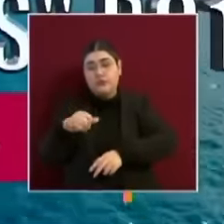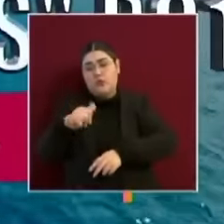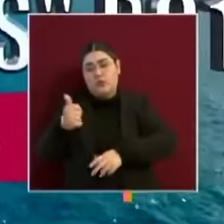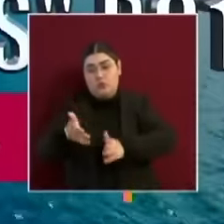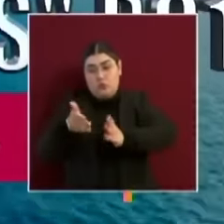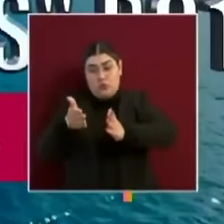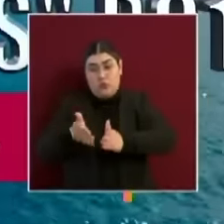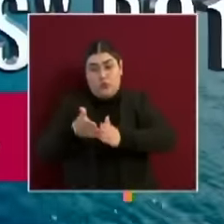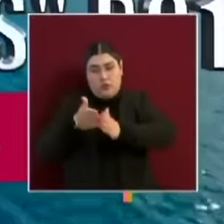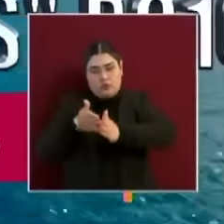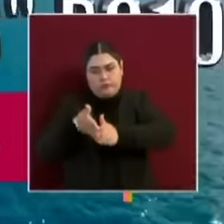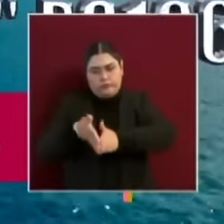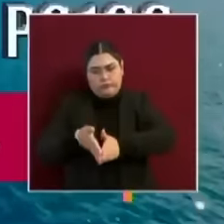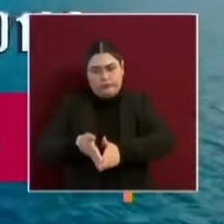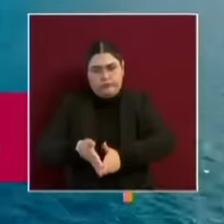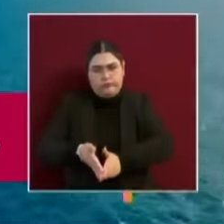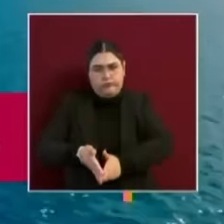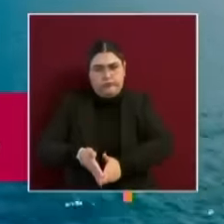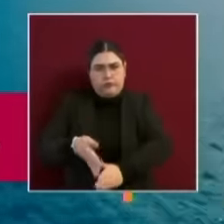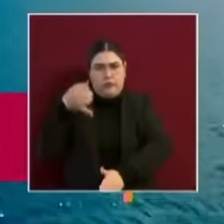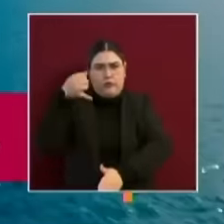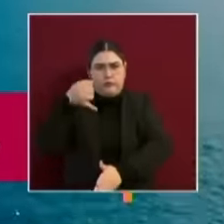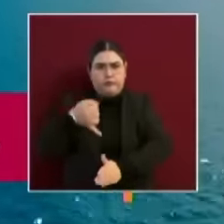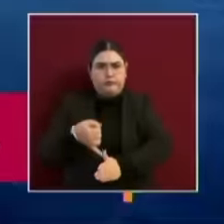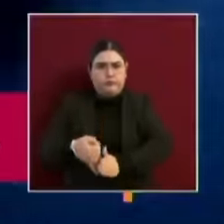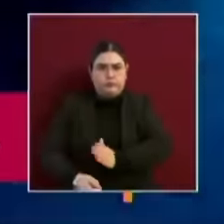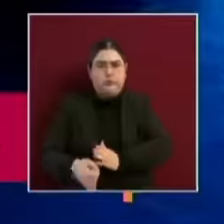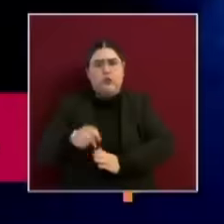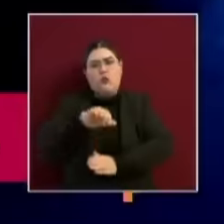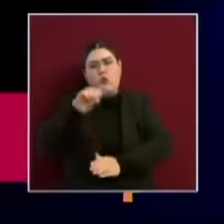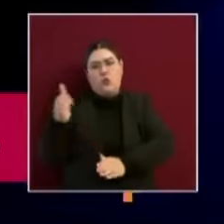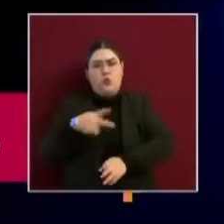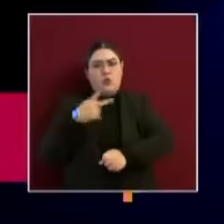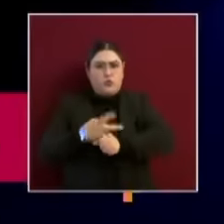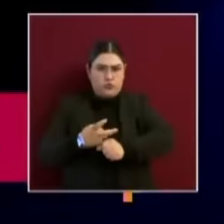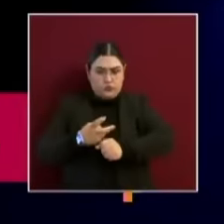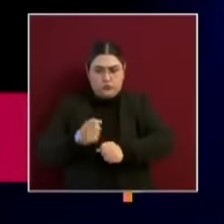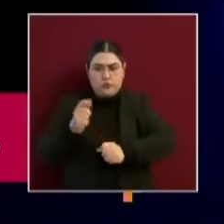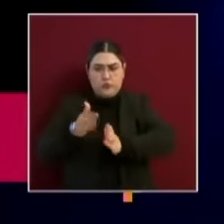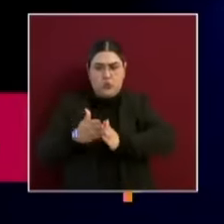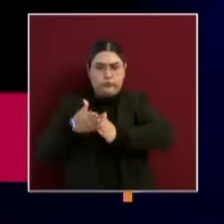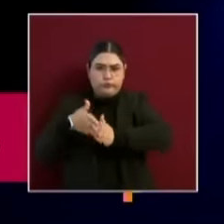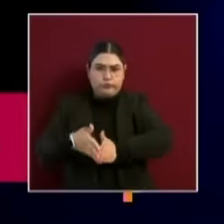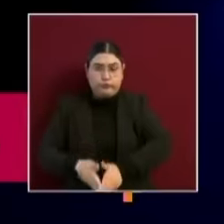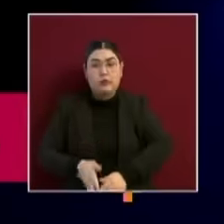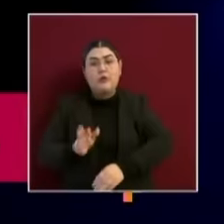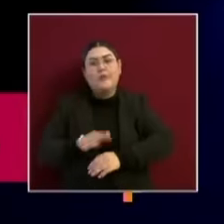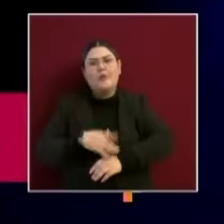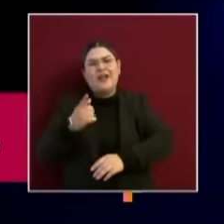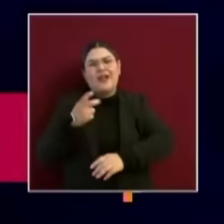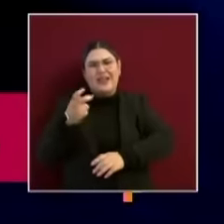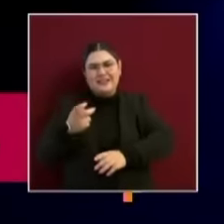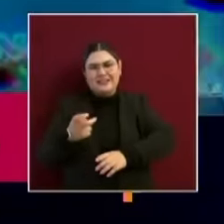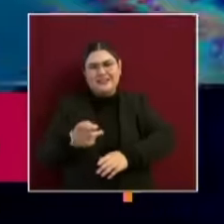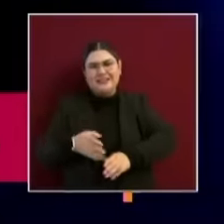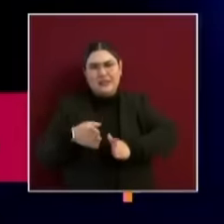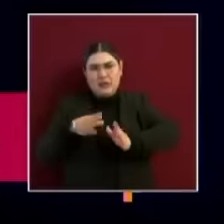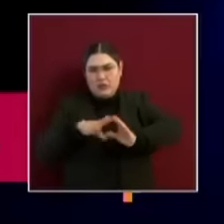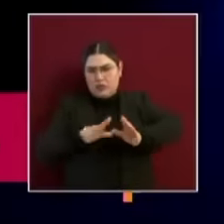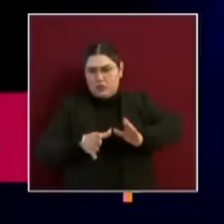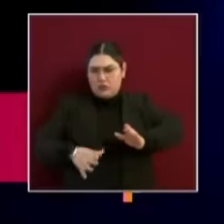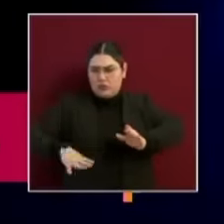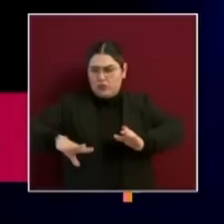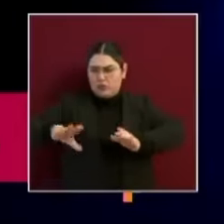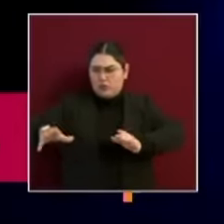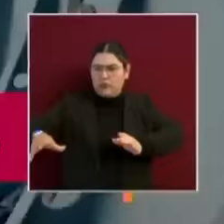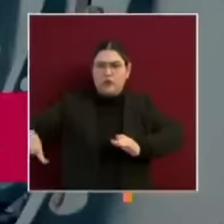otro. Y resulta que estos arrecifes artificiales